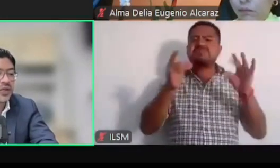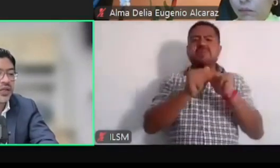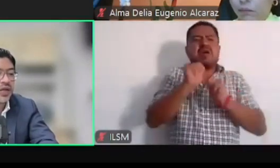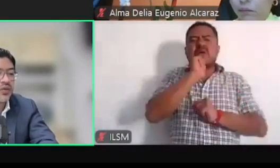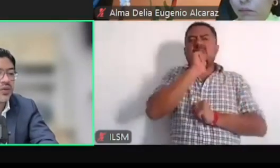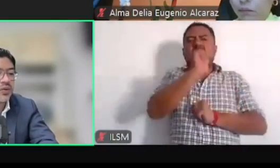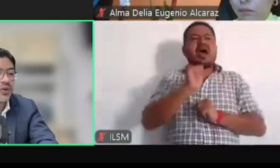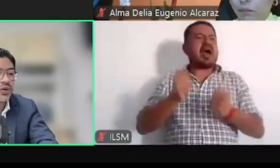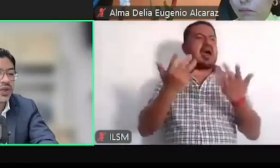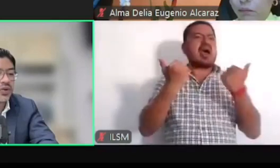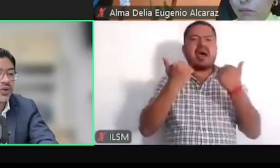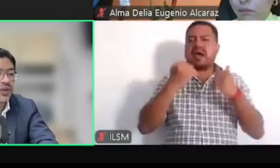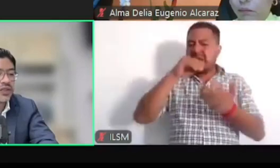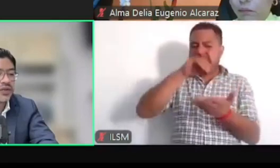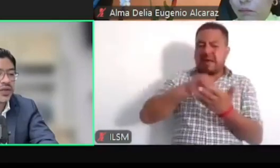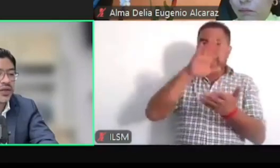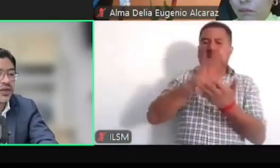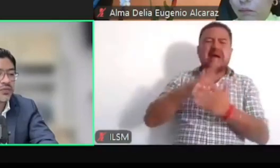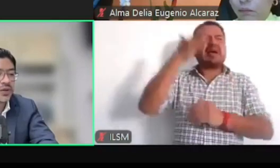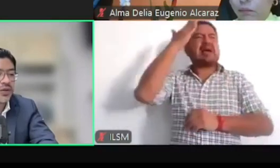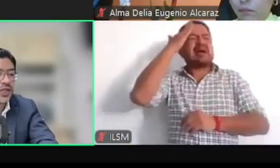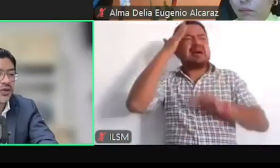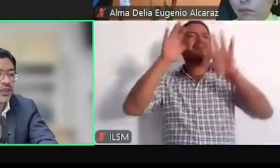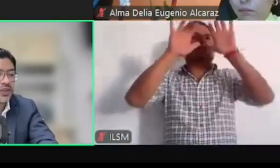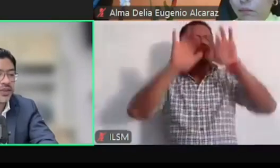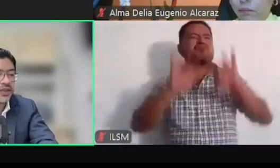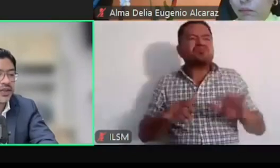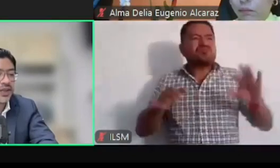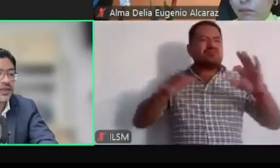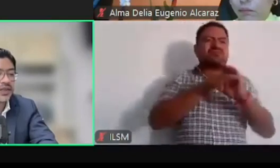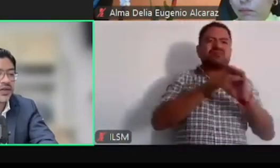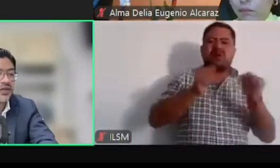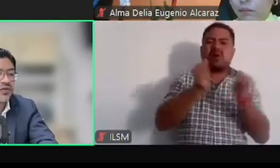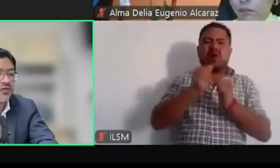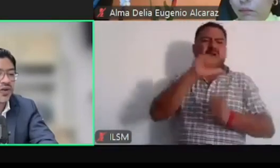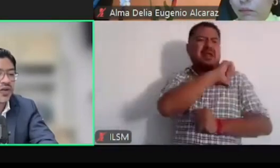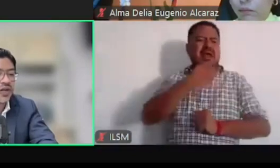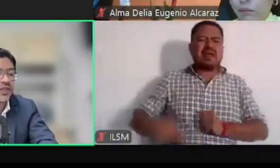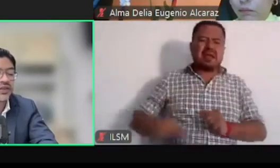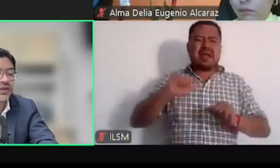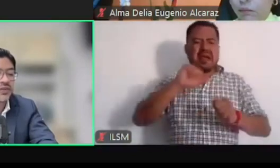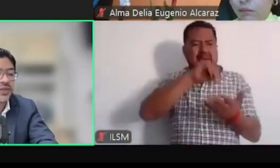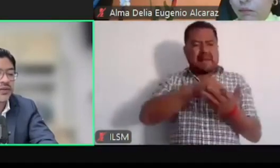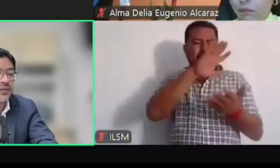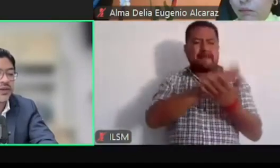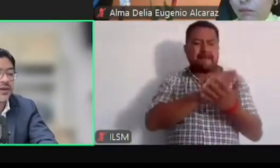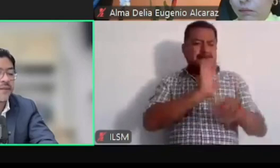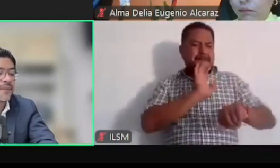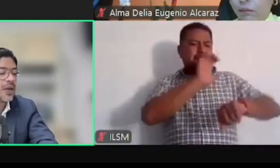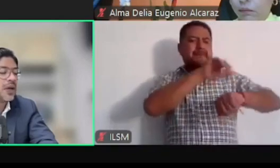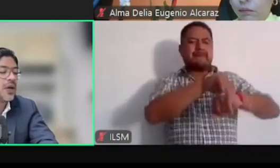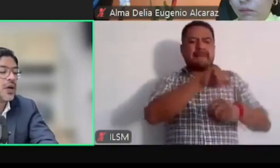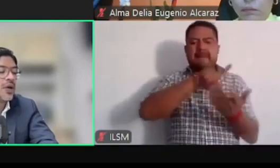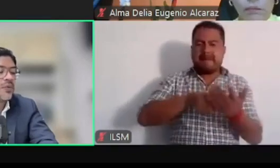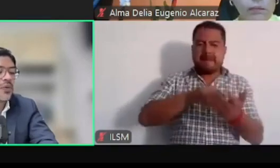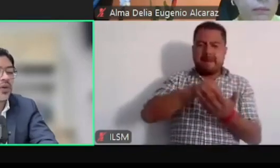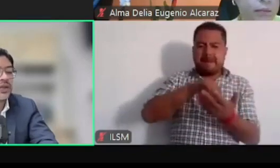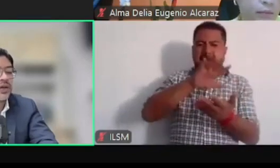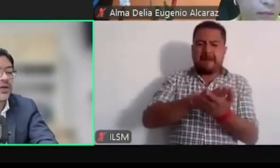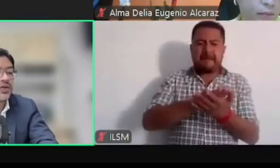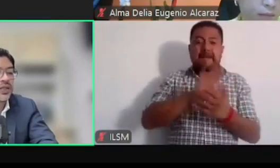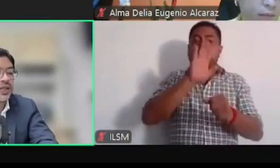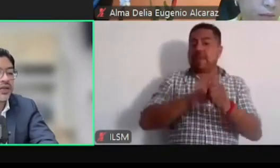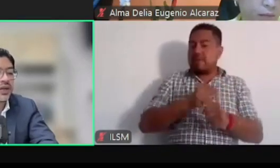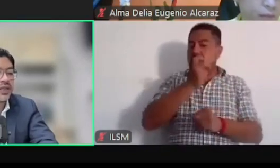al no contener algún rubro título texto que corresponda al de los aspirantes registrados o folio de registro respectivamente por lo